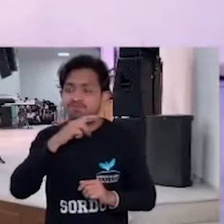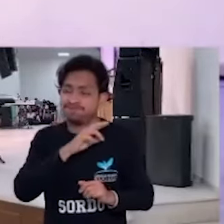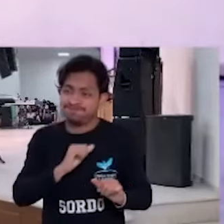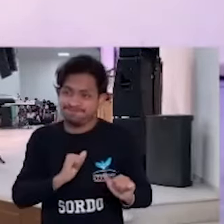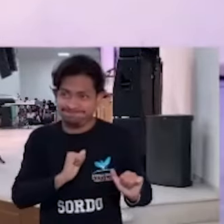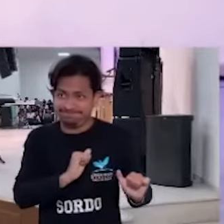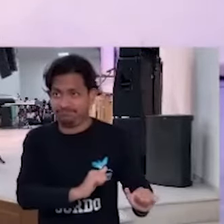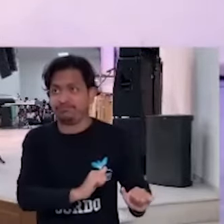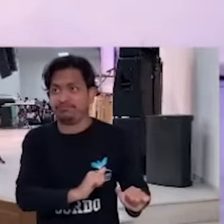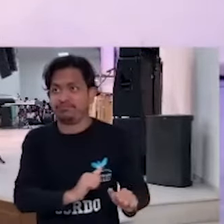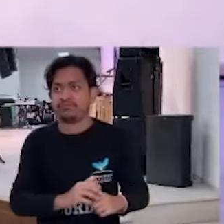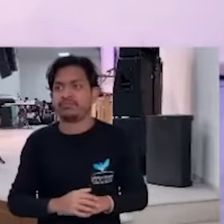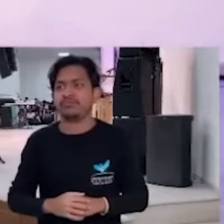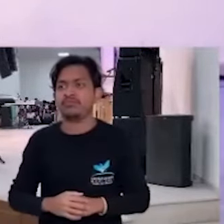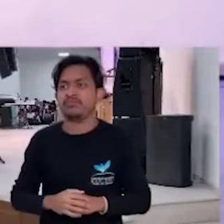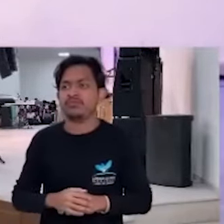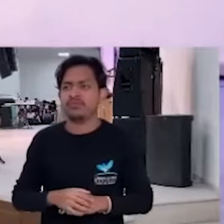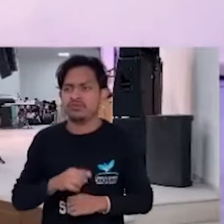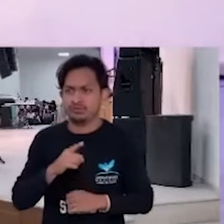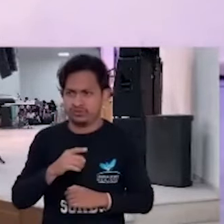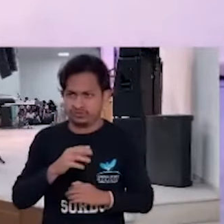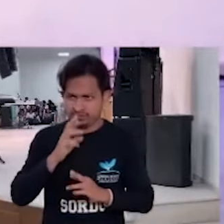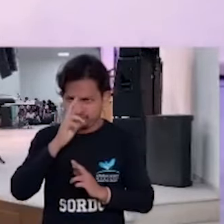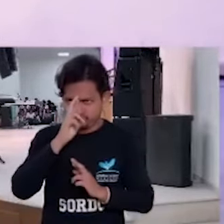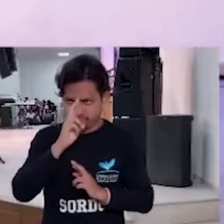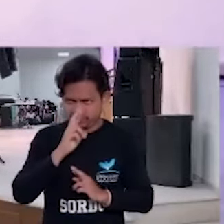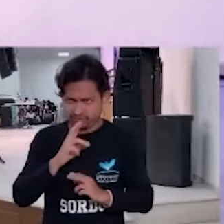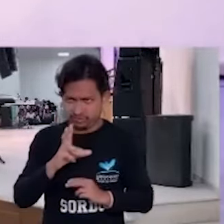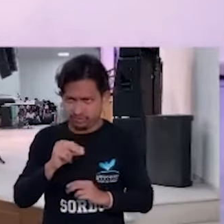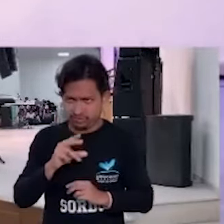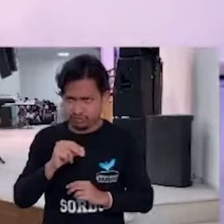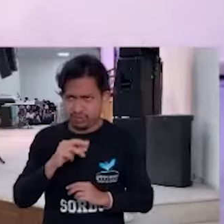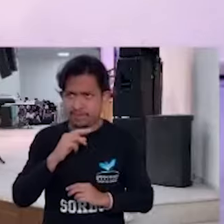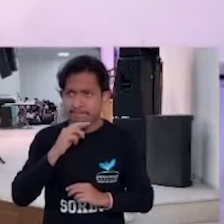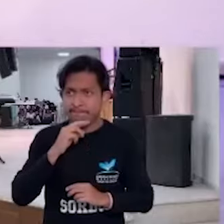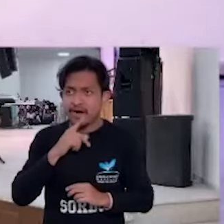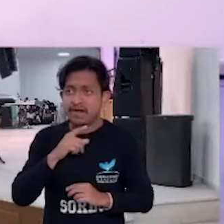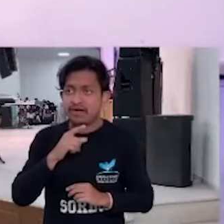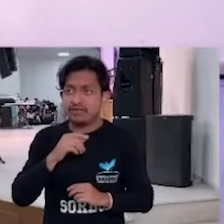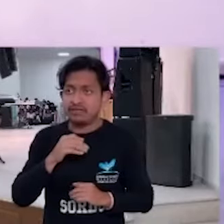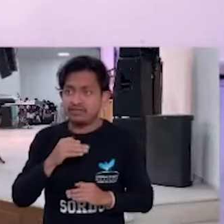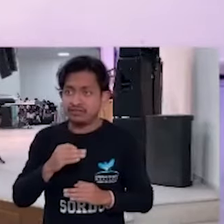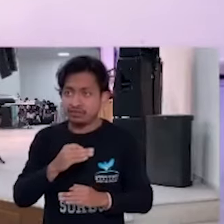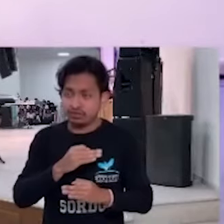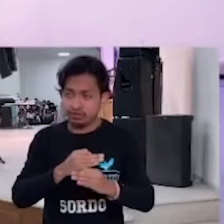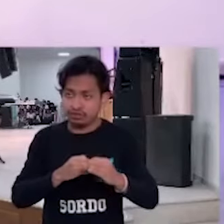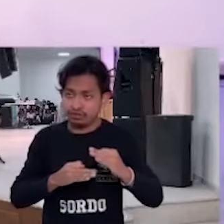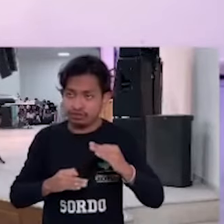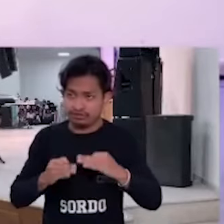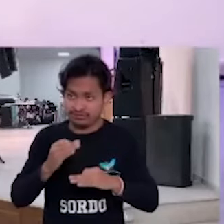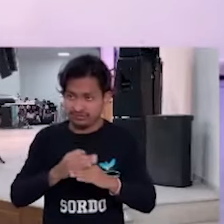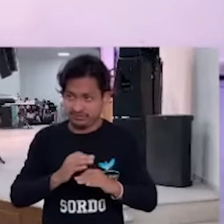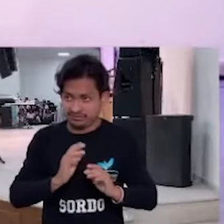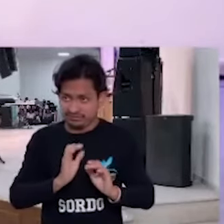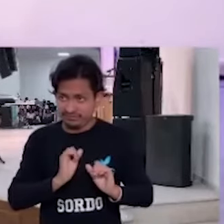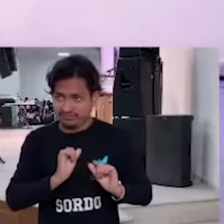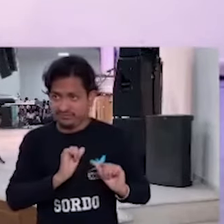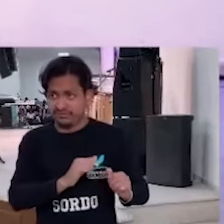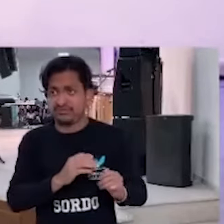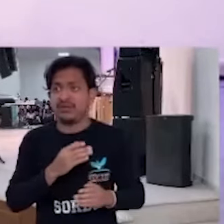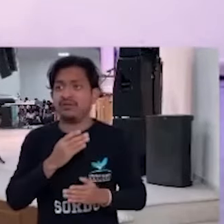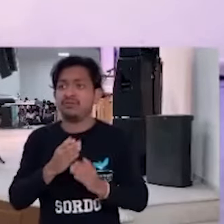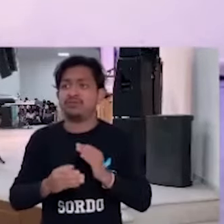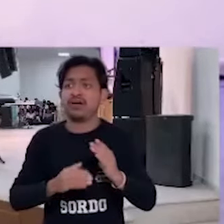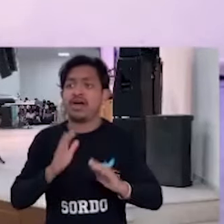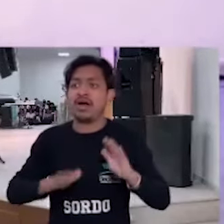no. No, mejor que parezca eso y no que pase otra cosa peor, ¿no? Un ejemplo de esto